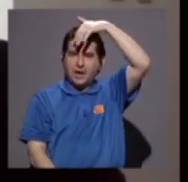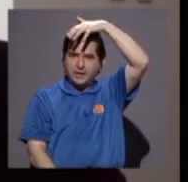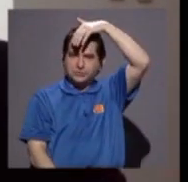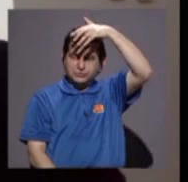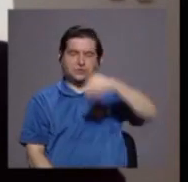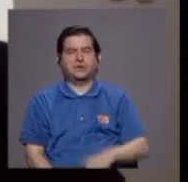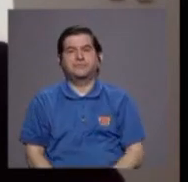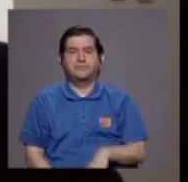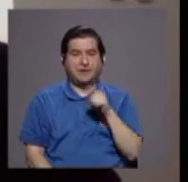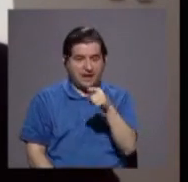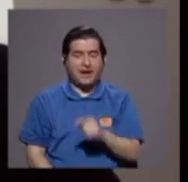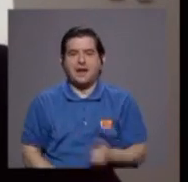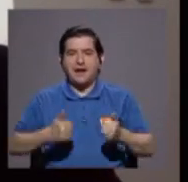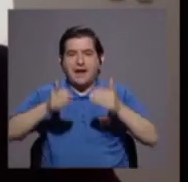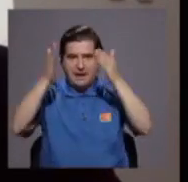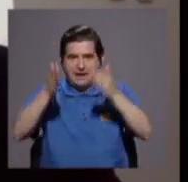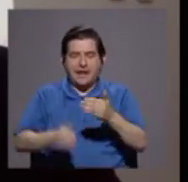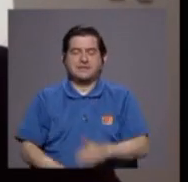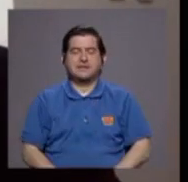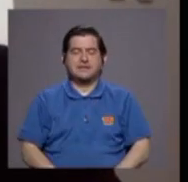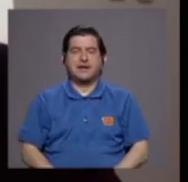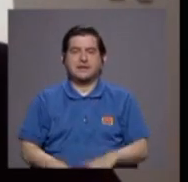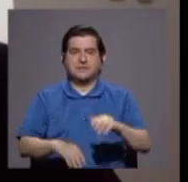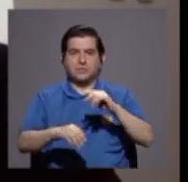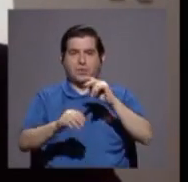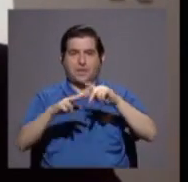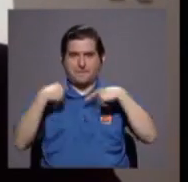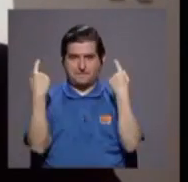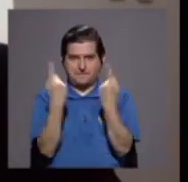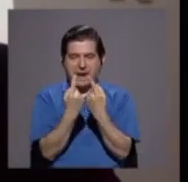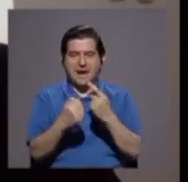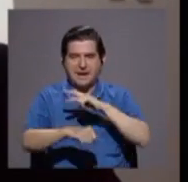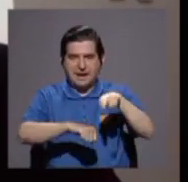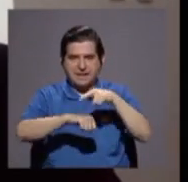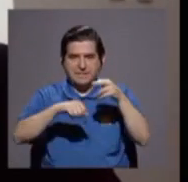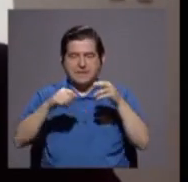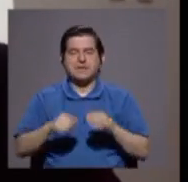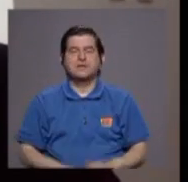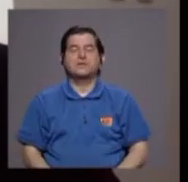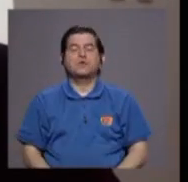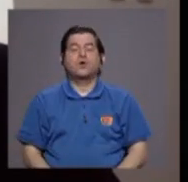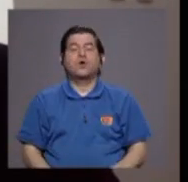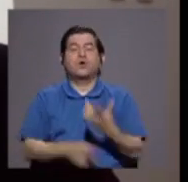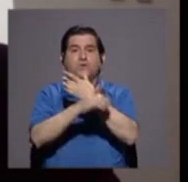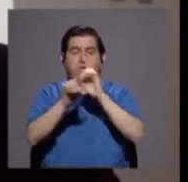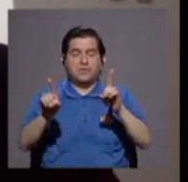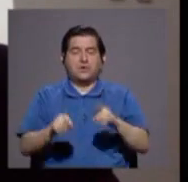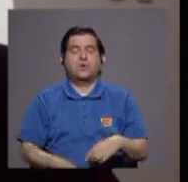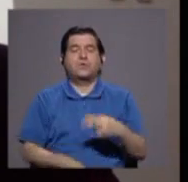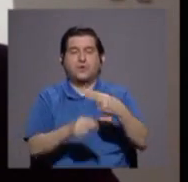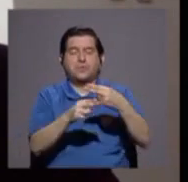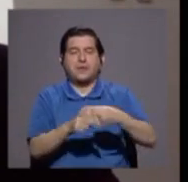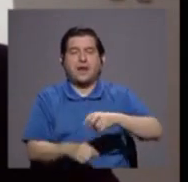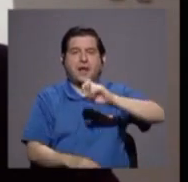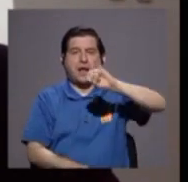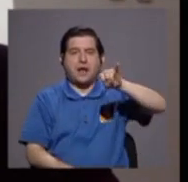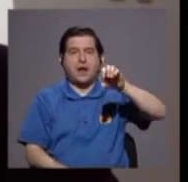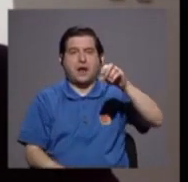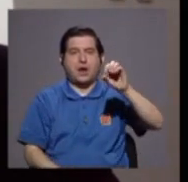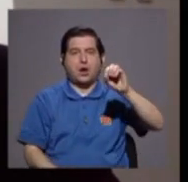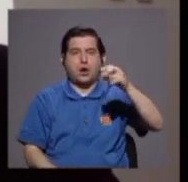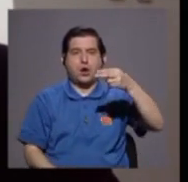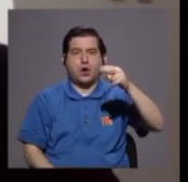que es el candidato del Partido Republicano, los demócratas han postulado a Joe Biden,